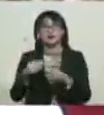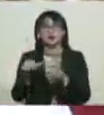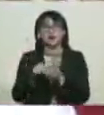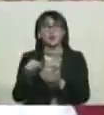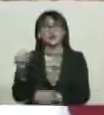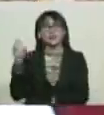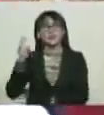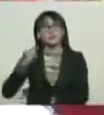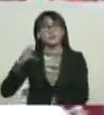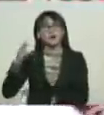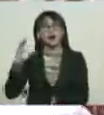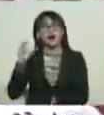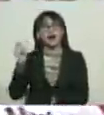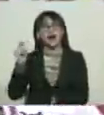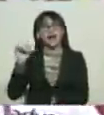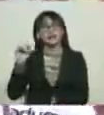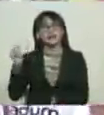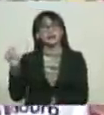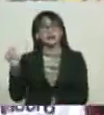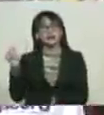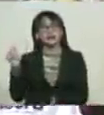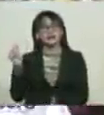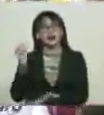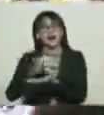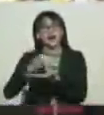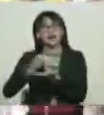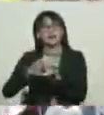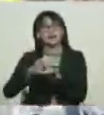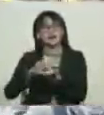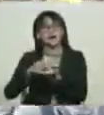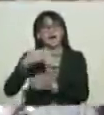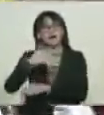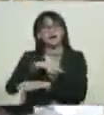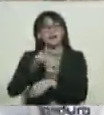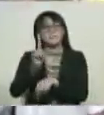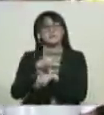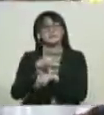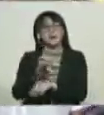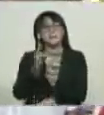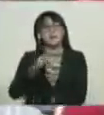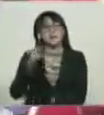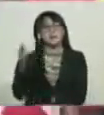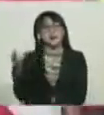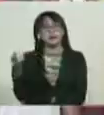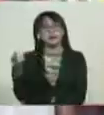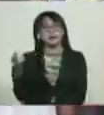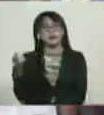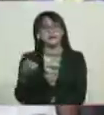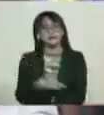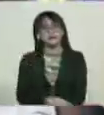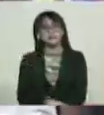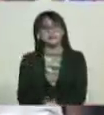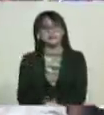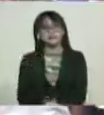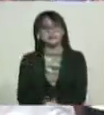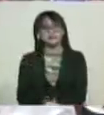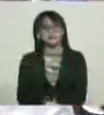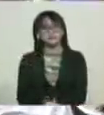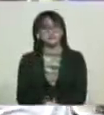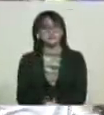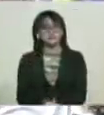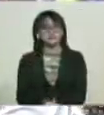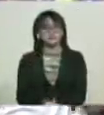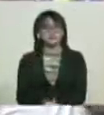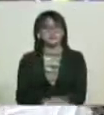oeste de la ciudad capital, avenida principal de Propatria. Ven ustedes